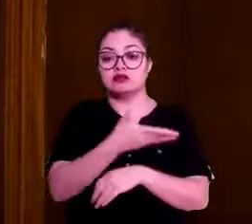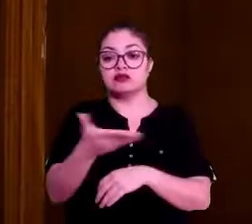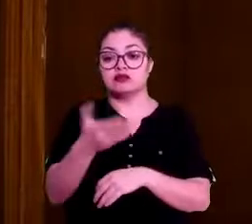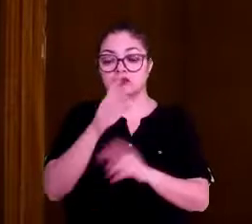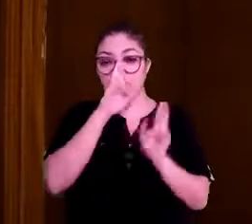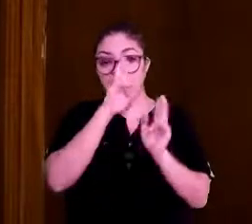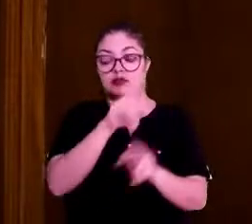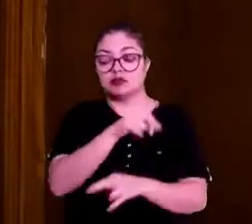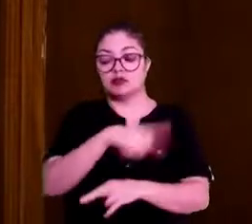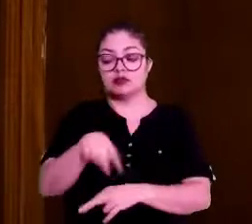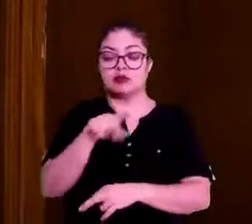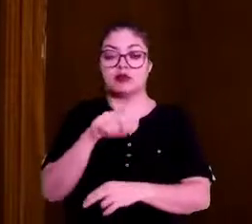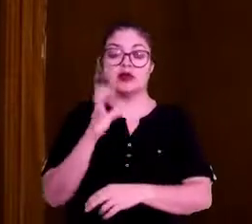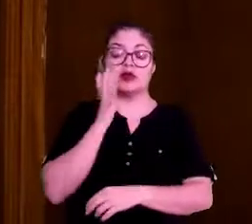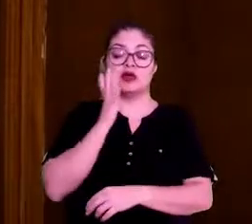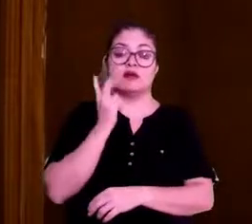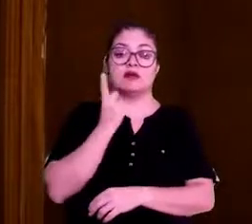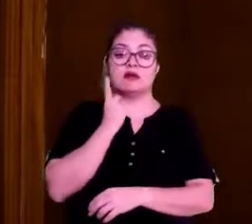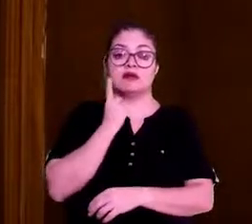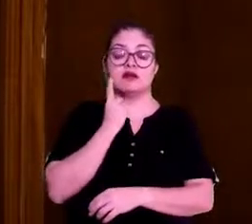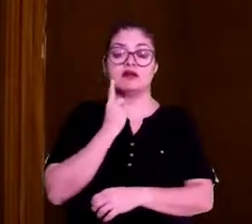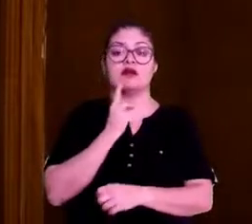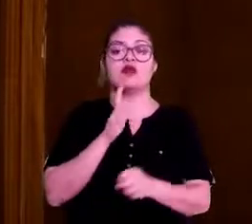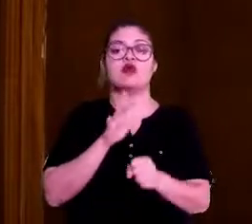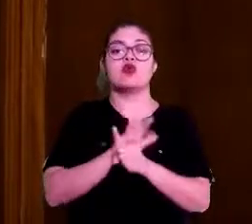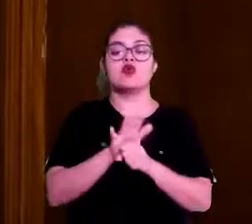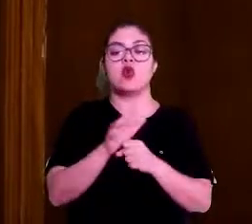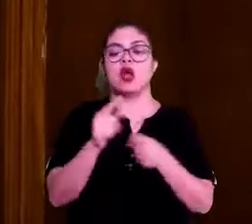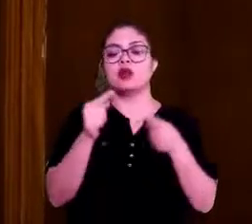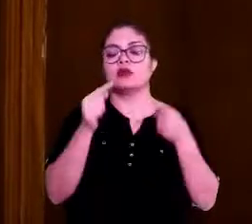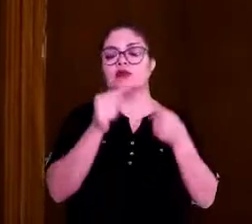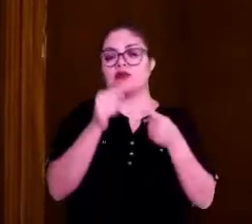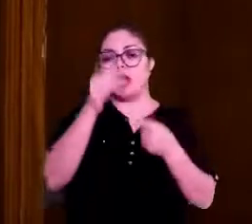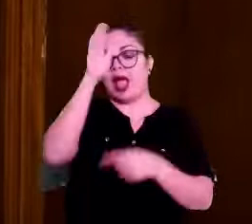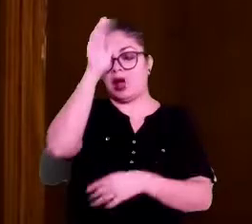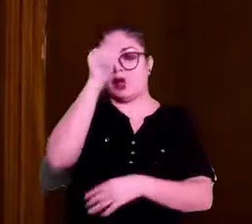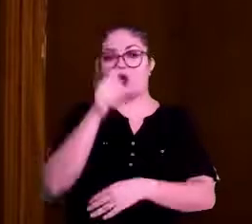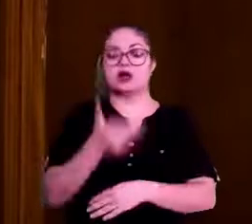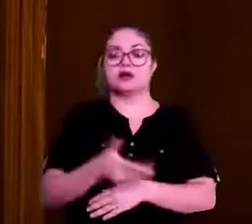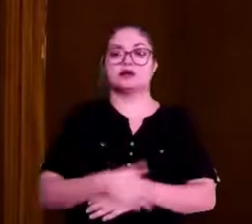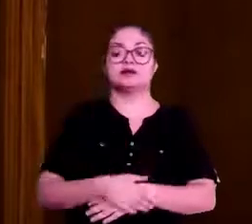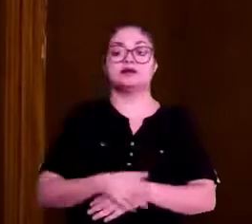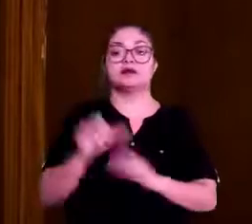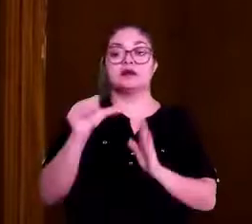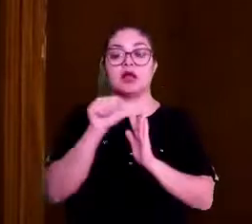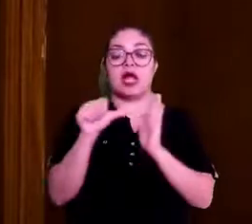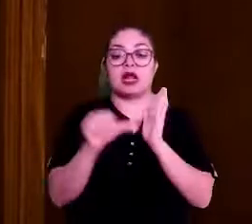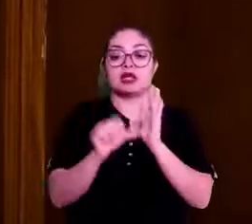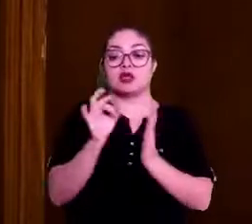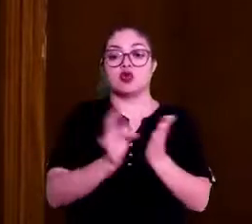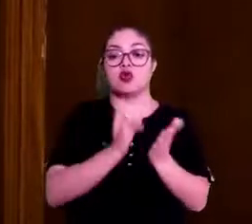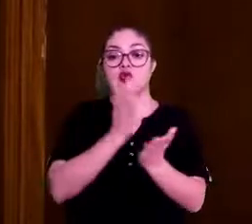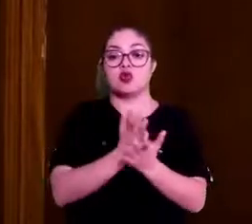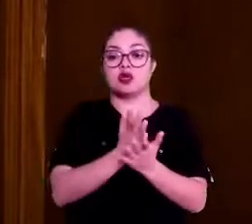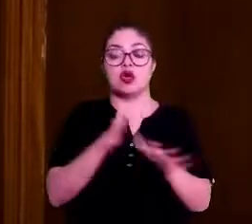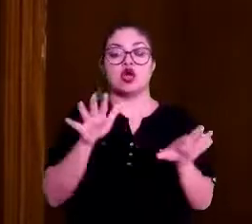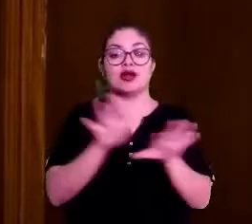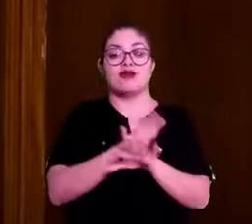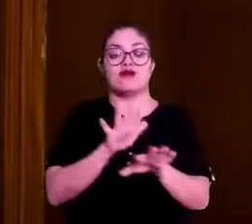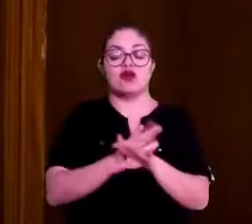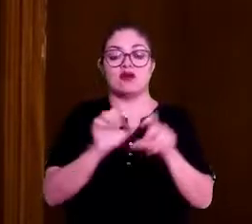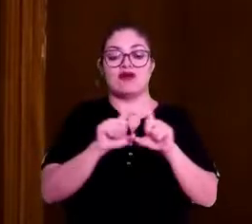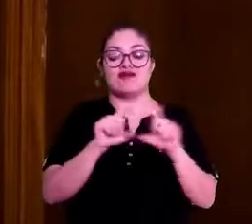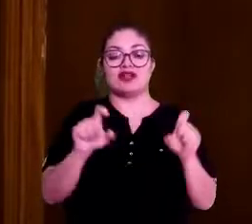honorable soberanía el siguiente proyecto de acuerdo. Artículo único. Se reforma la